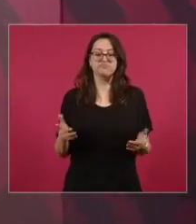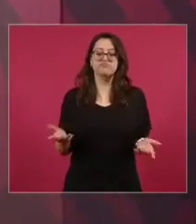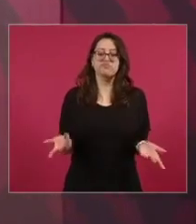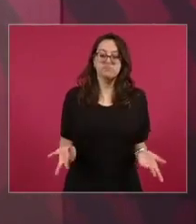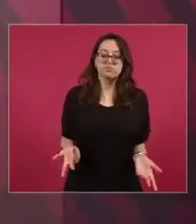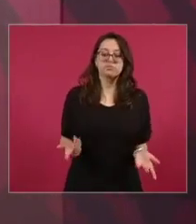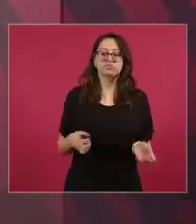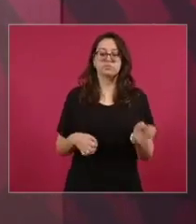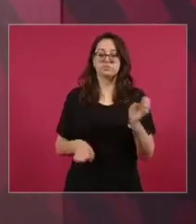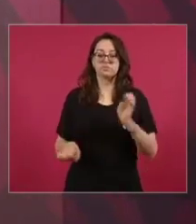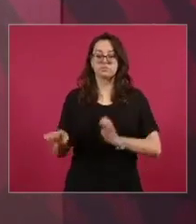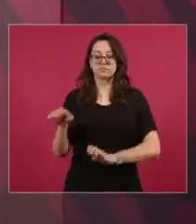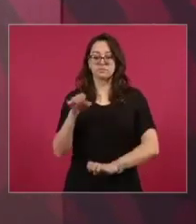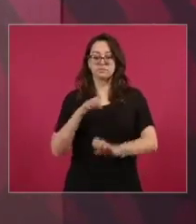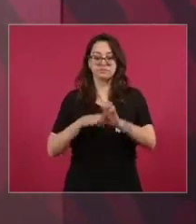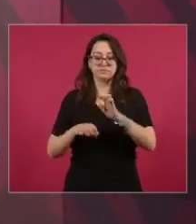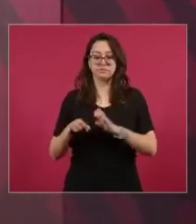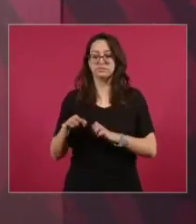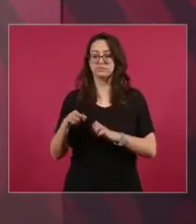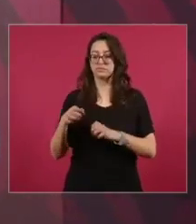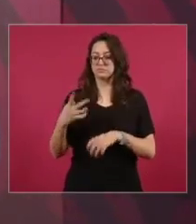una empresa pública,